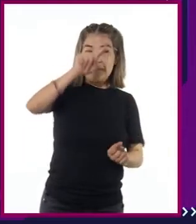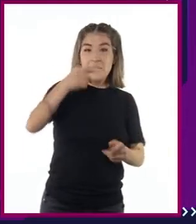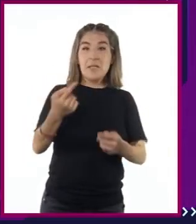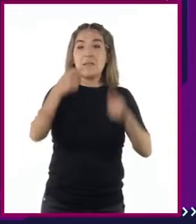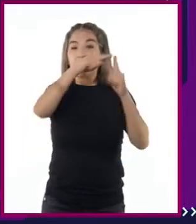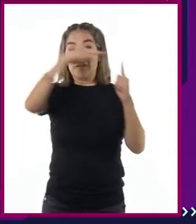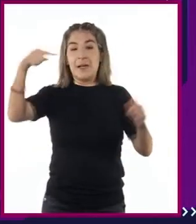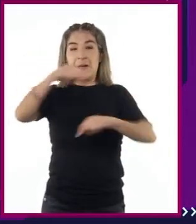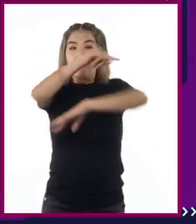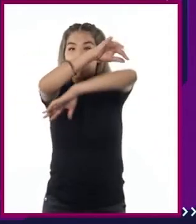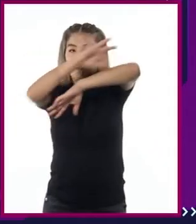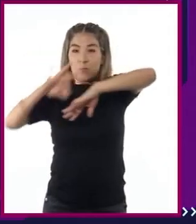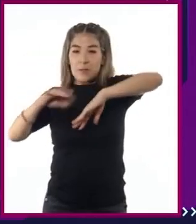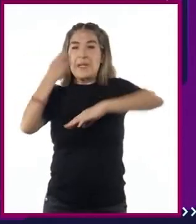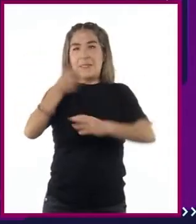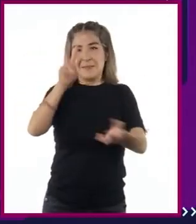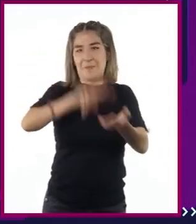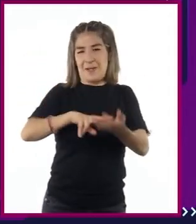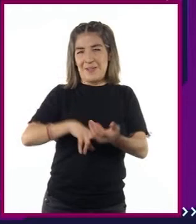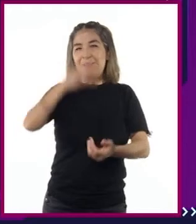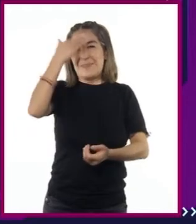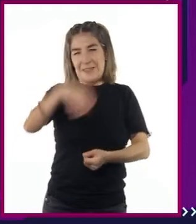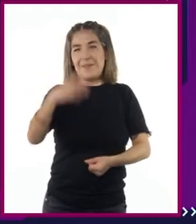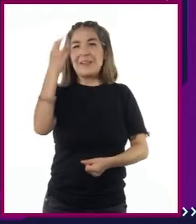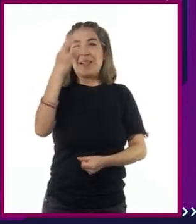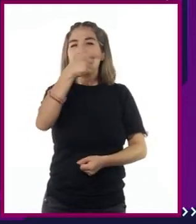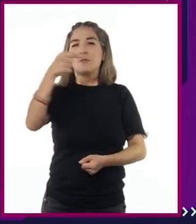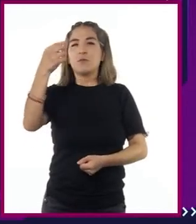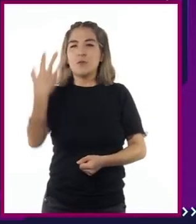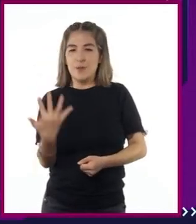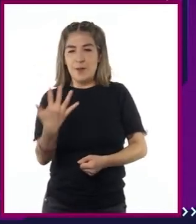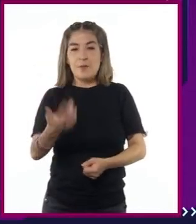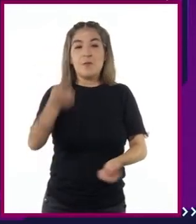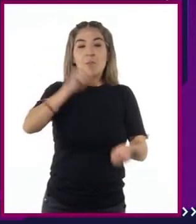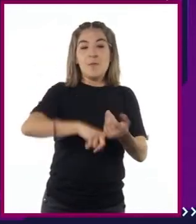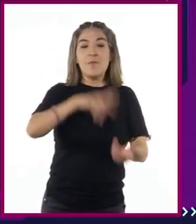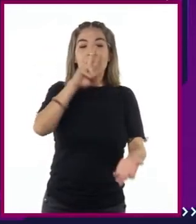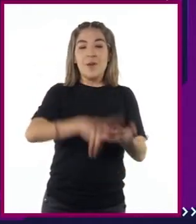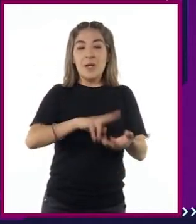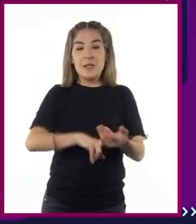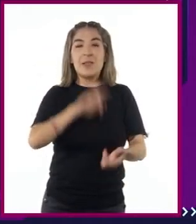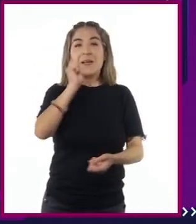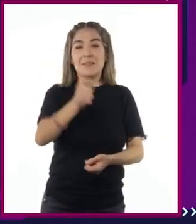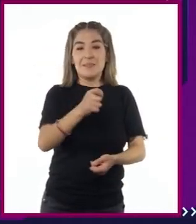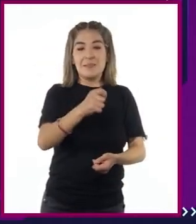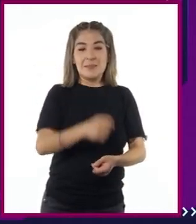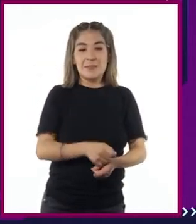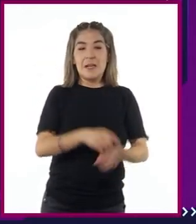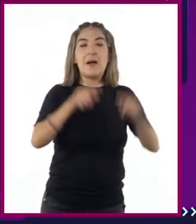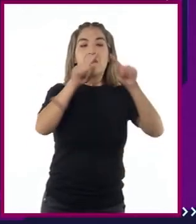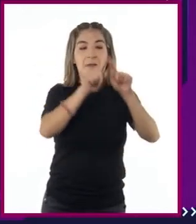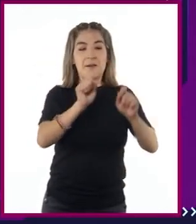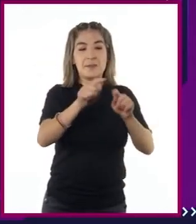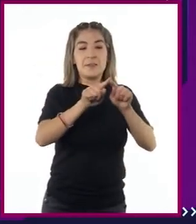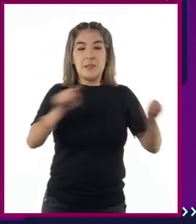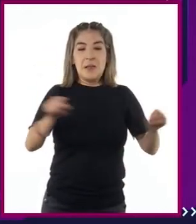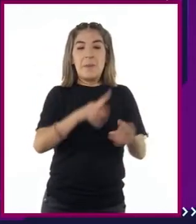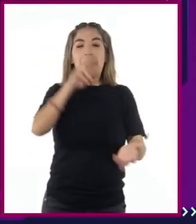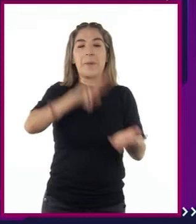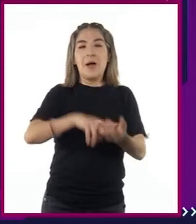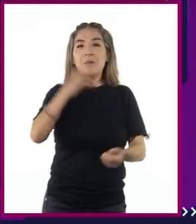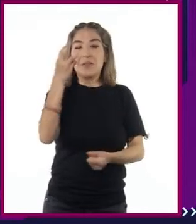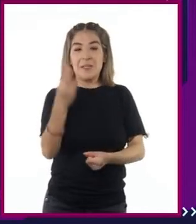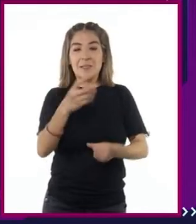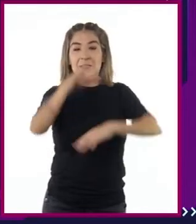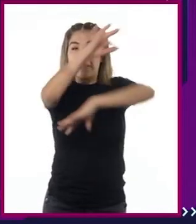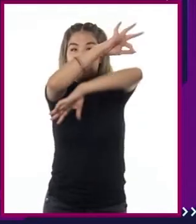dos lados. Y la tangente es igual a cateto opuesto sobre cateto adyacente.